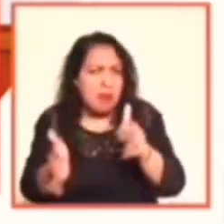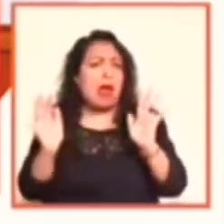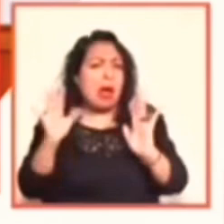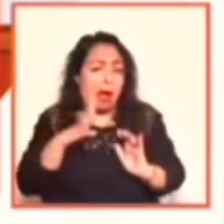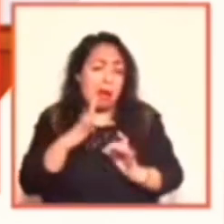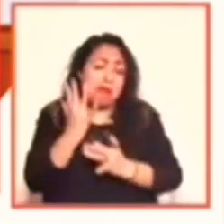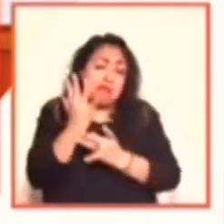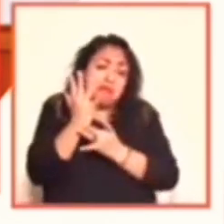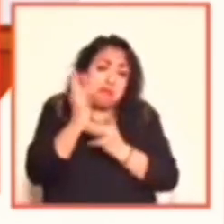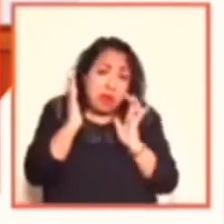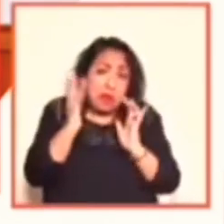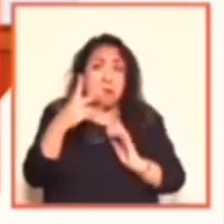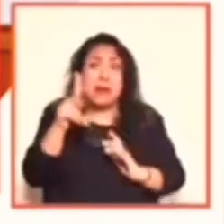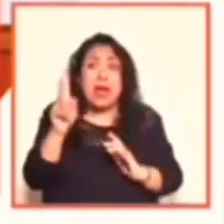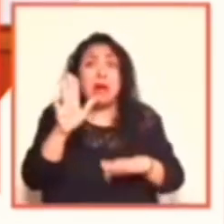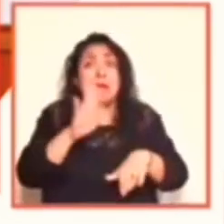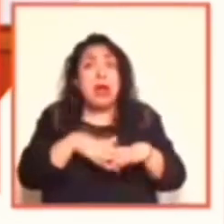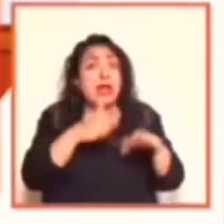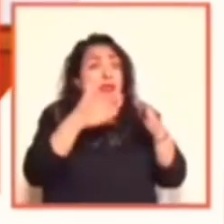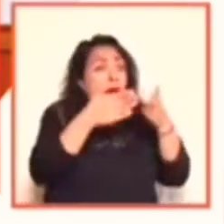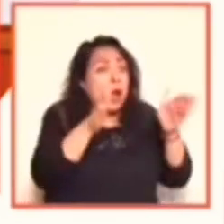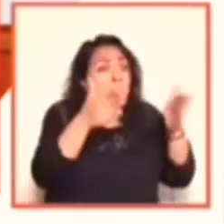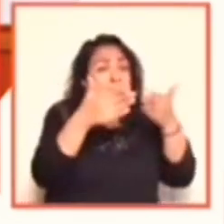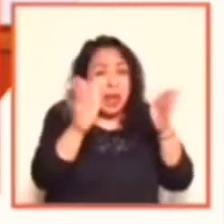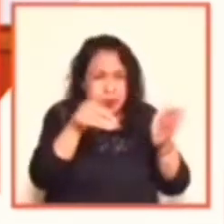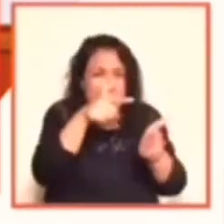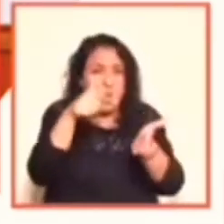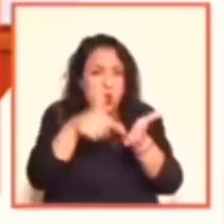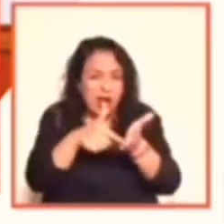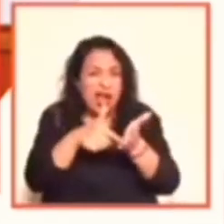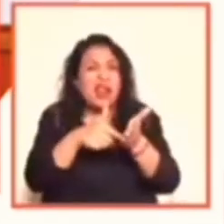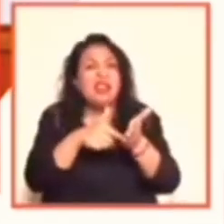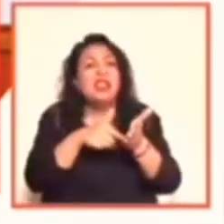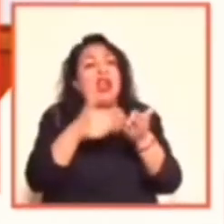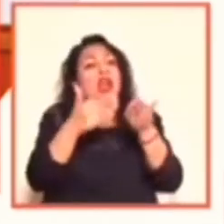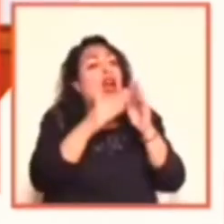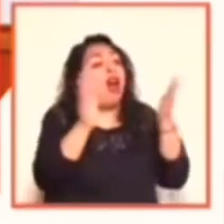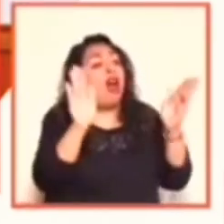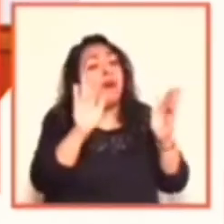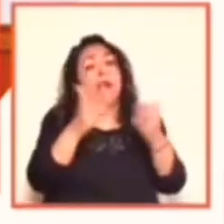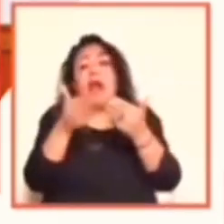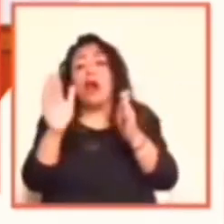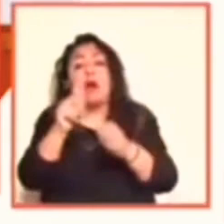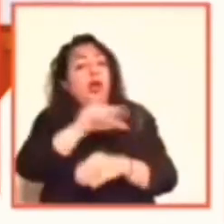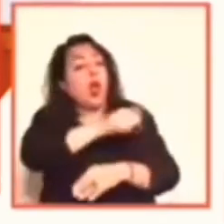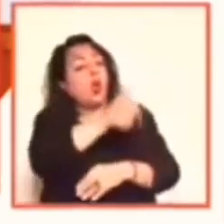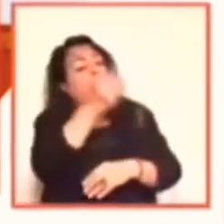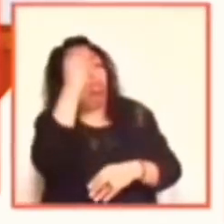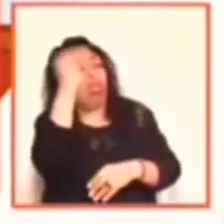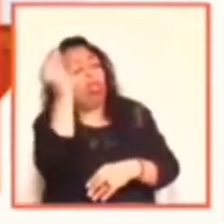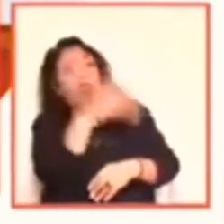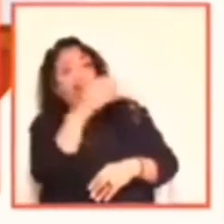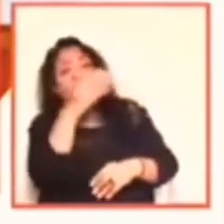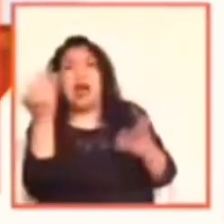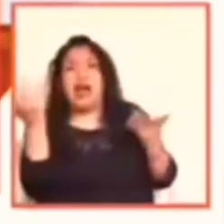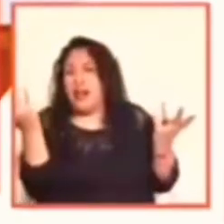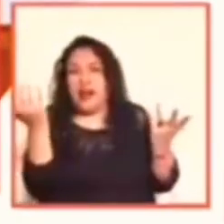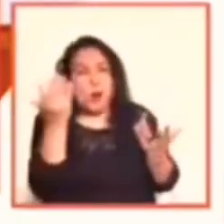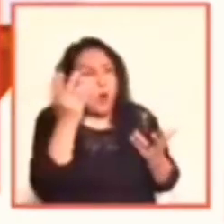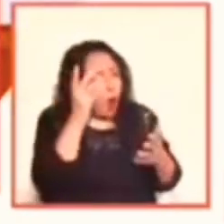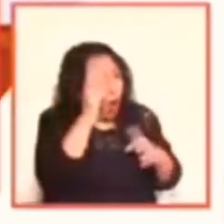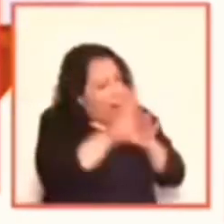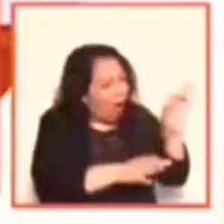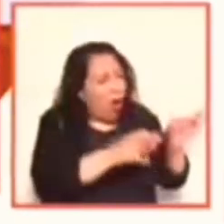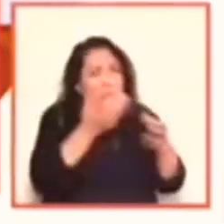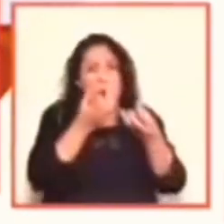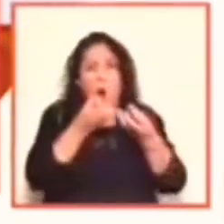Pero entre más habría, más bibliotecas iba dejando en el olvido, en el abandono, no regresaba a ellas. El